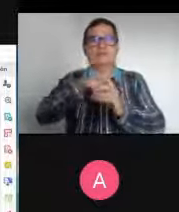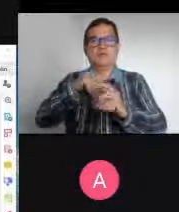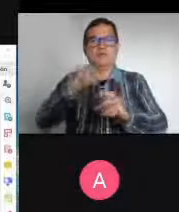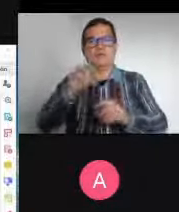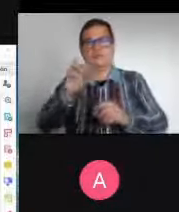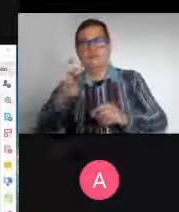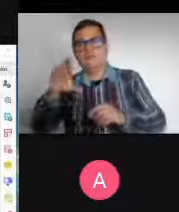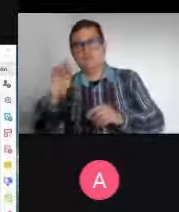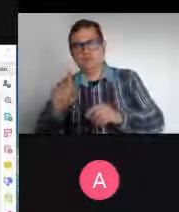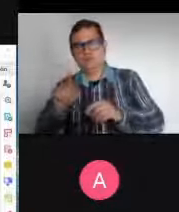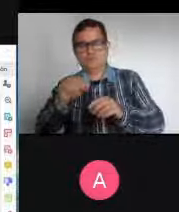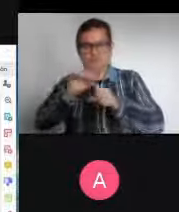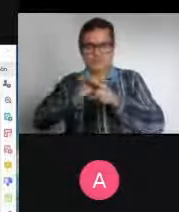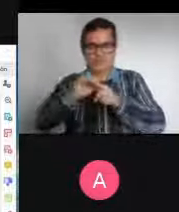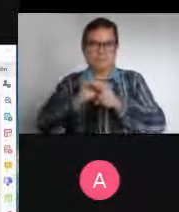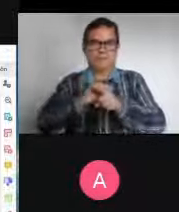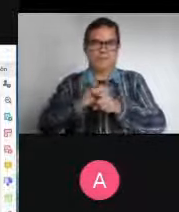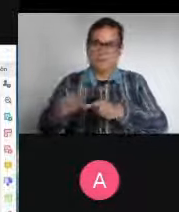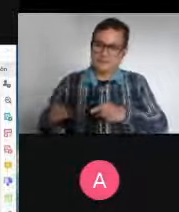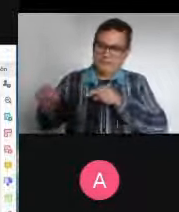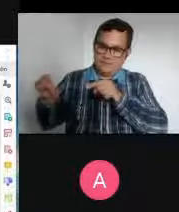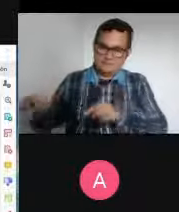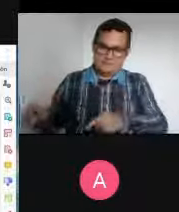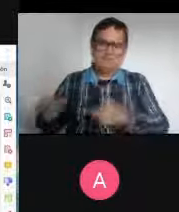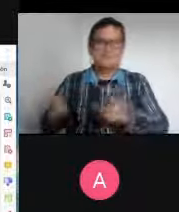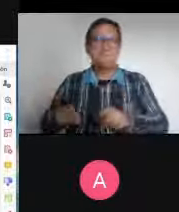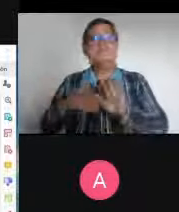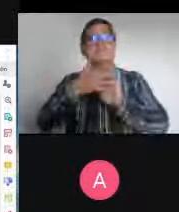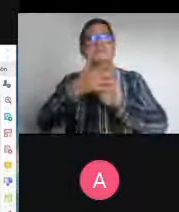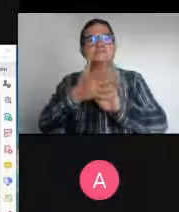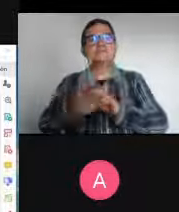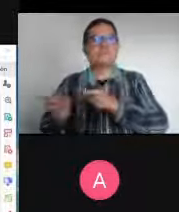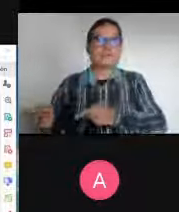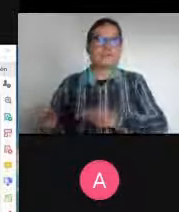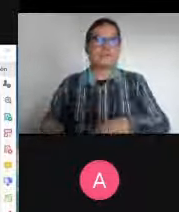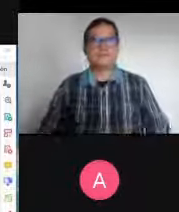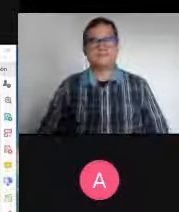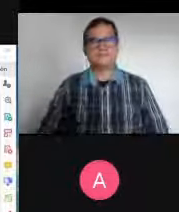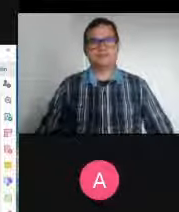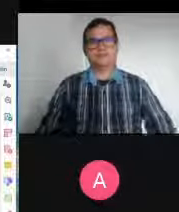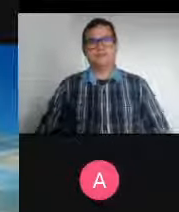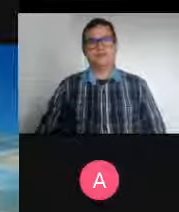componente práctico. Este sí es el formulario.